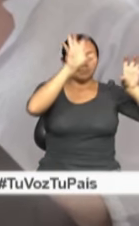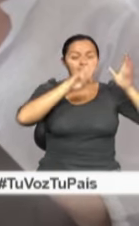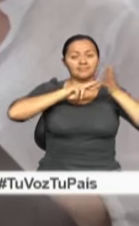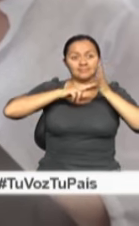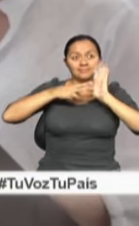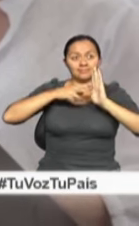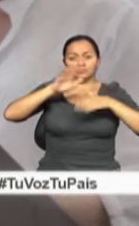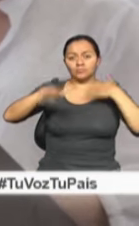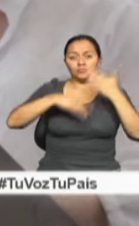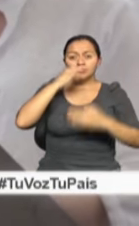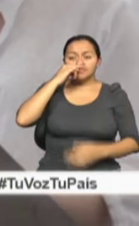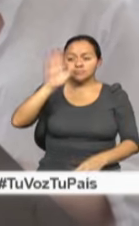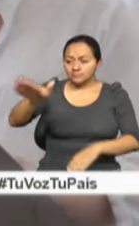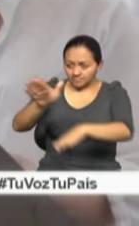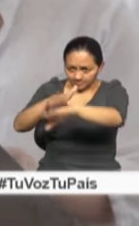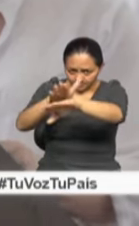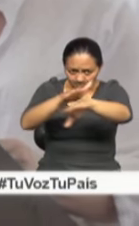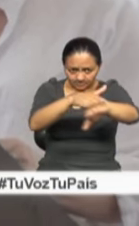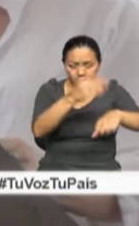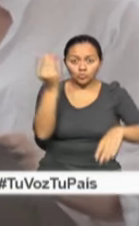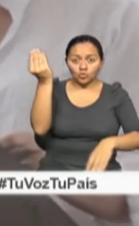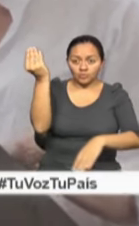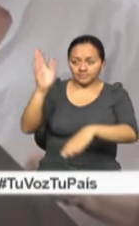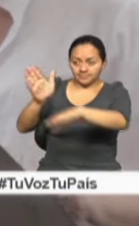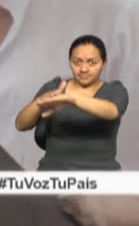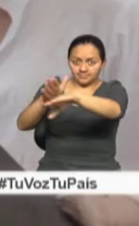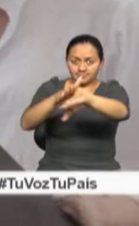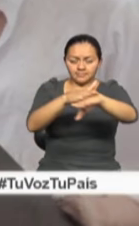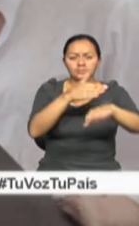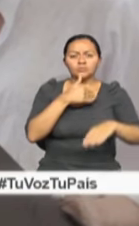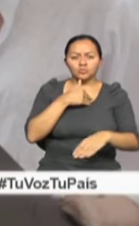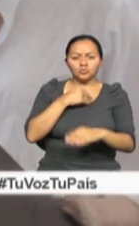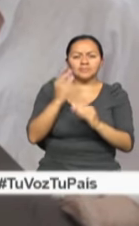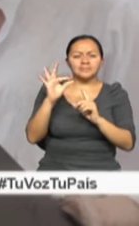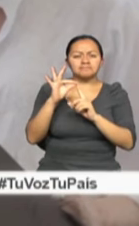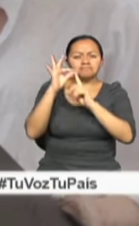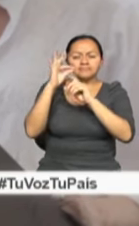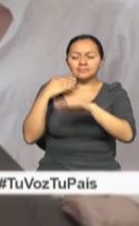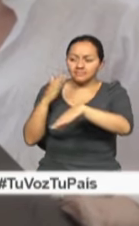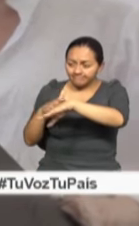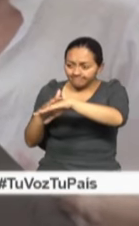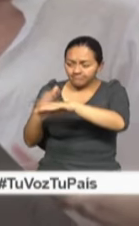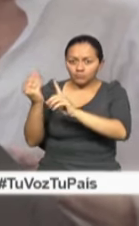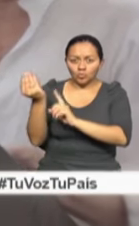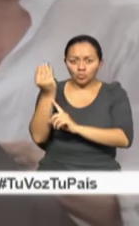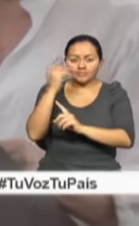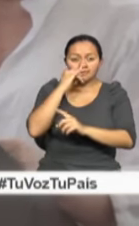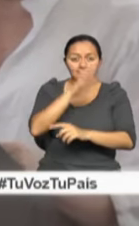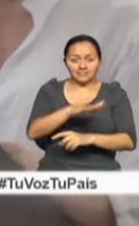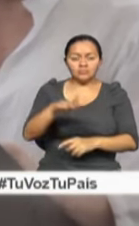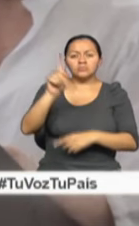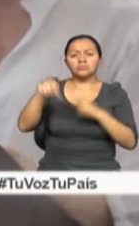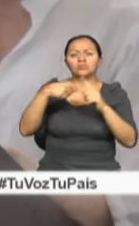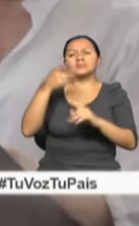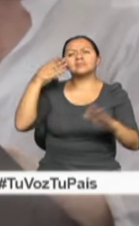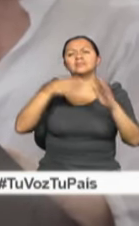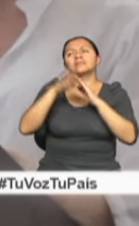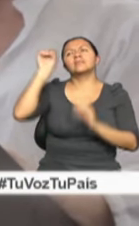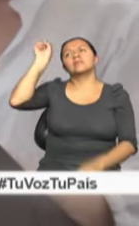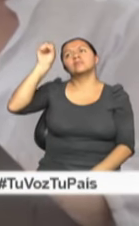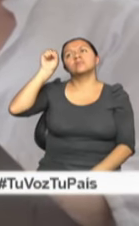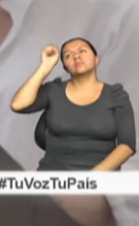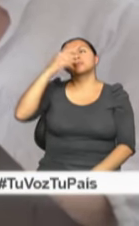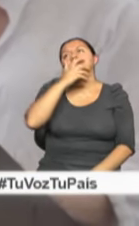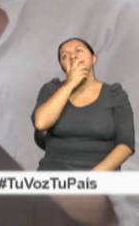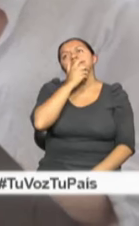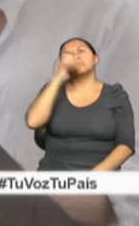queridos niños, queridos jóvenes, lo digo especialmente para ustedes, no deben ser lugares aburridos para guardar